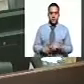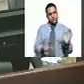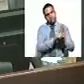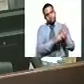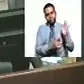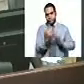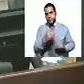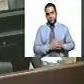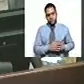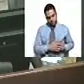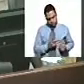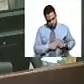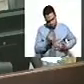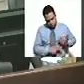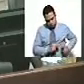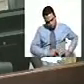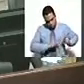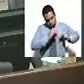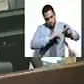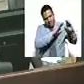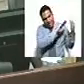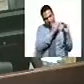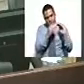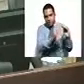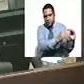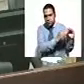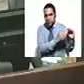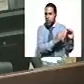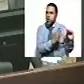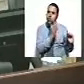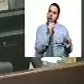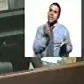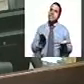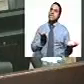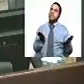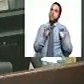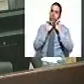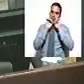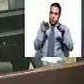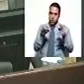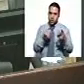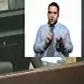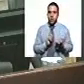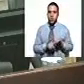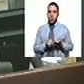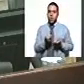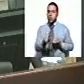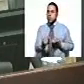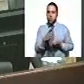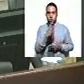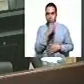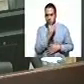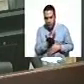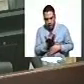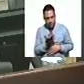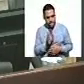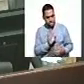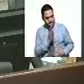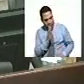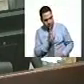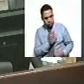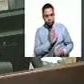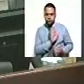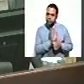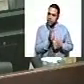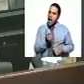ilegal hacer proyectos de vivienda sin servicios públicos, sin unidades sanitarias, sin acceso